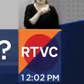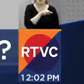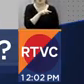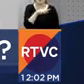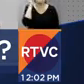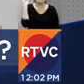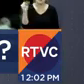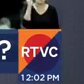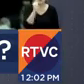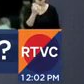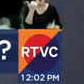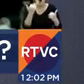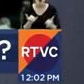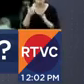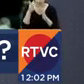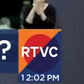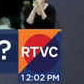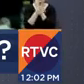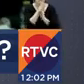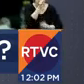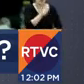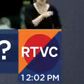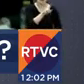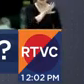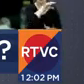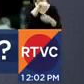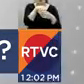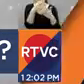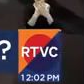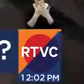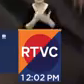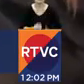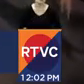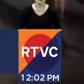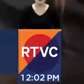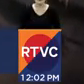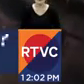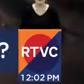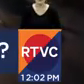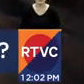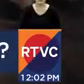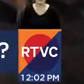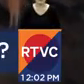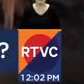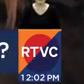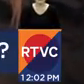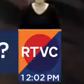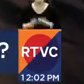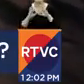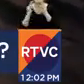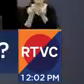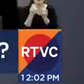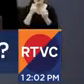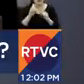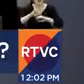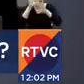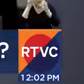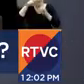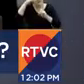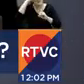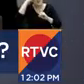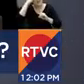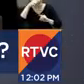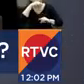Hoy se sabrá si el confeso asesino será enviado a la cárcel. Familiares de las víctimas piden claridad sobre el acuerdo